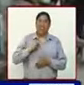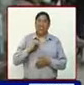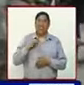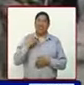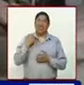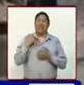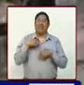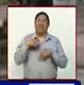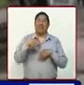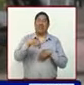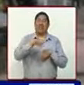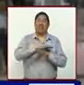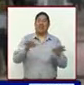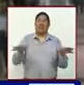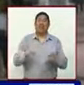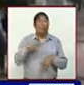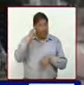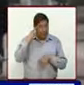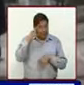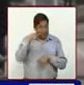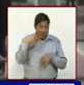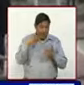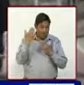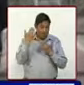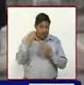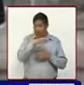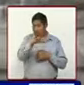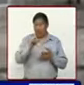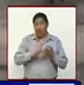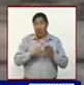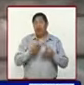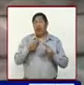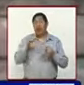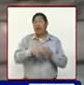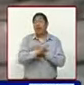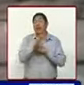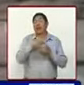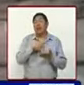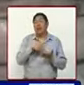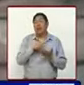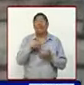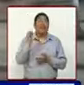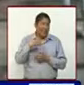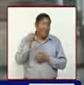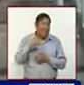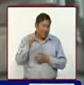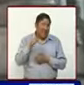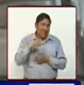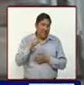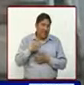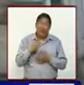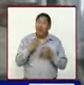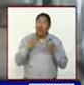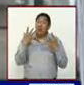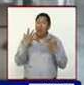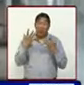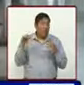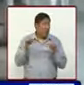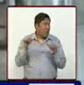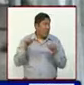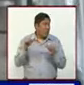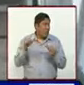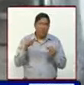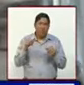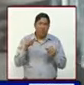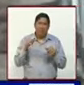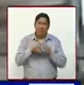estoy transitando por acá. Bueno, pero imagino que alguna vez has esperado a las amigas, a la familia dentro de la plaza. Sí, claro que sí. ¿Extrañas mucho, me imagino, también